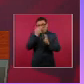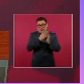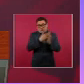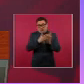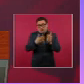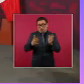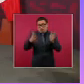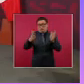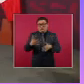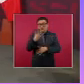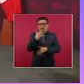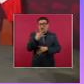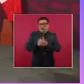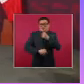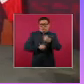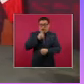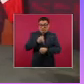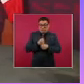5 años,